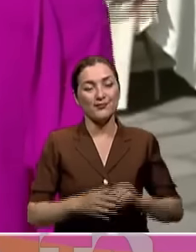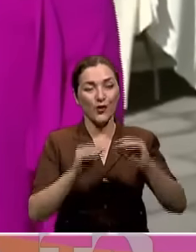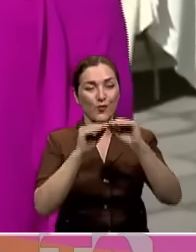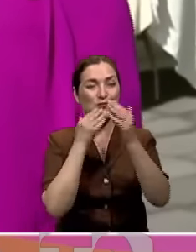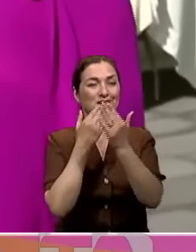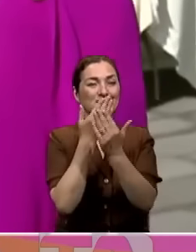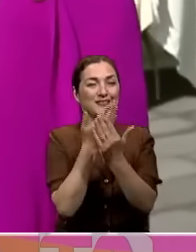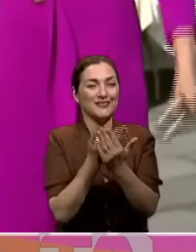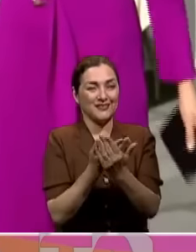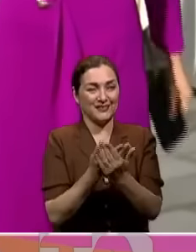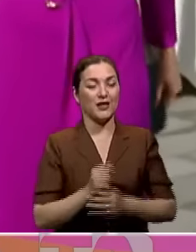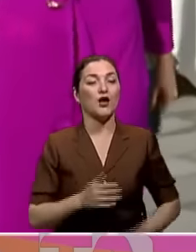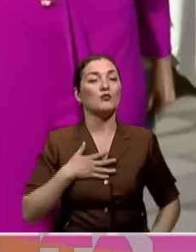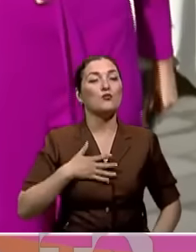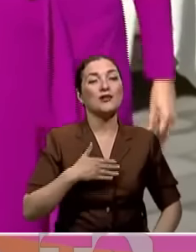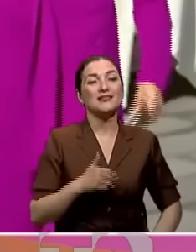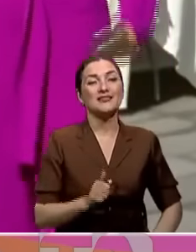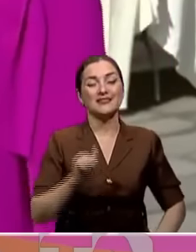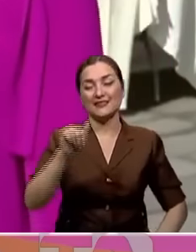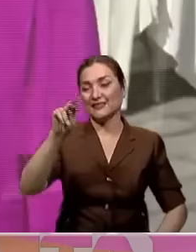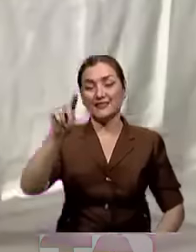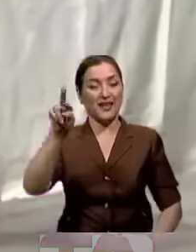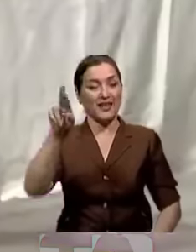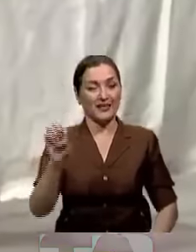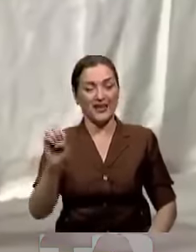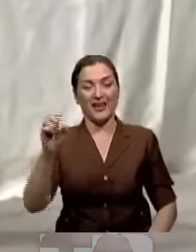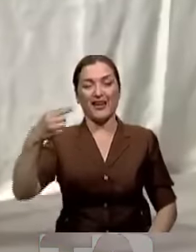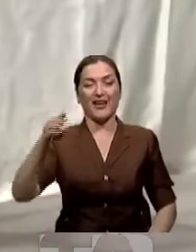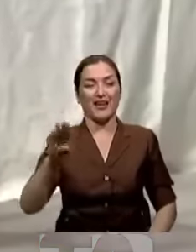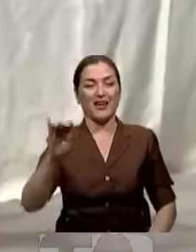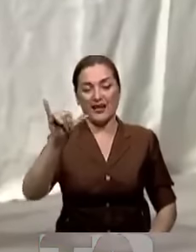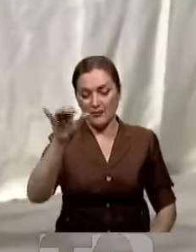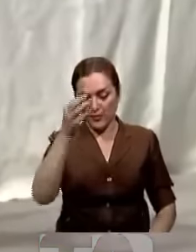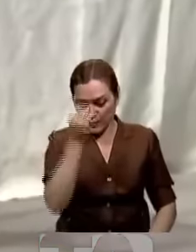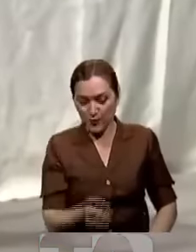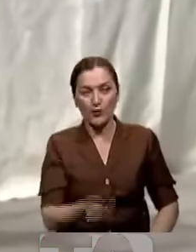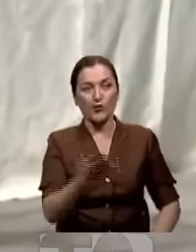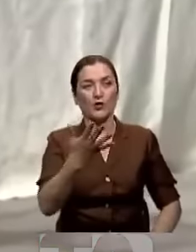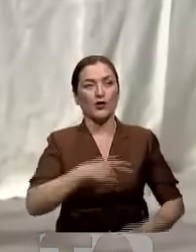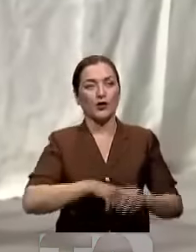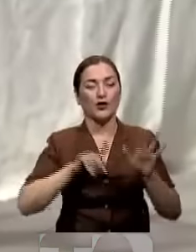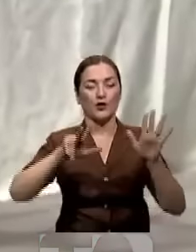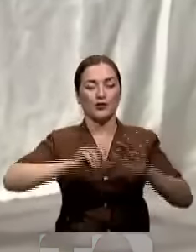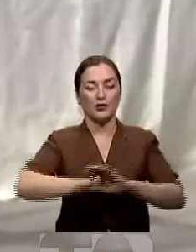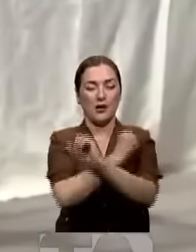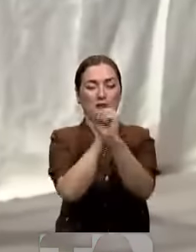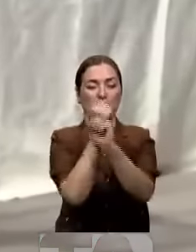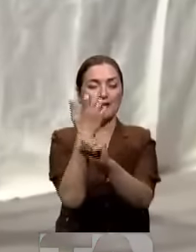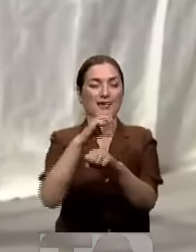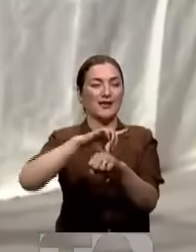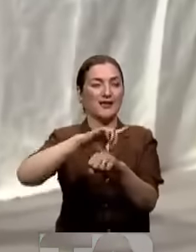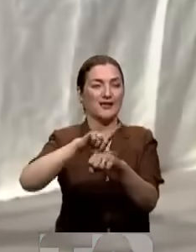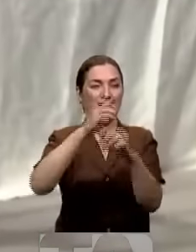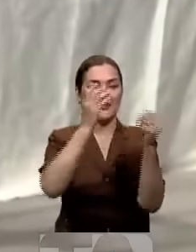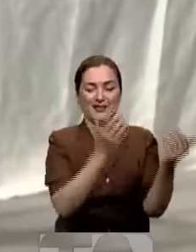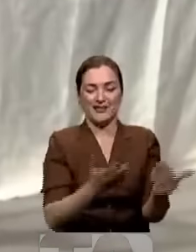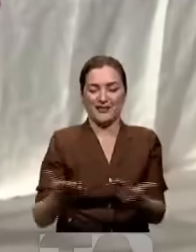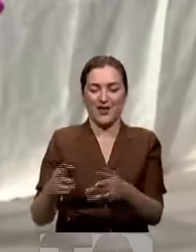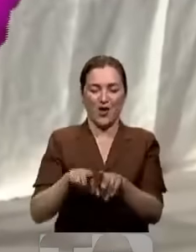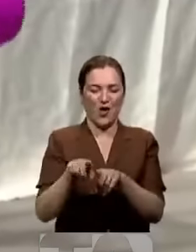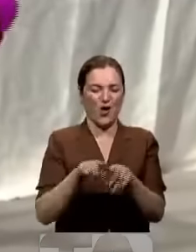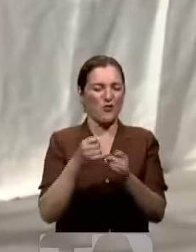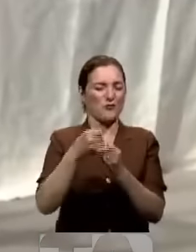Muchísimas gracias, ¿qué tal mi querida Andre, Gaby? Muy buenos días, 8 de la mañana con 15 minutos. Bienvenidos todos a la gran final de